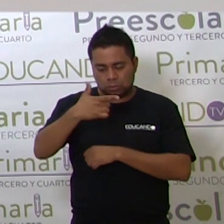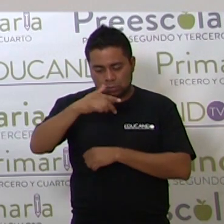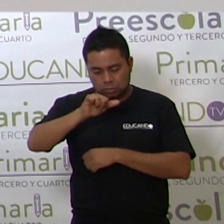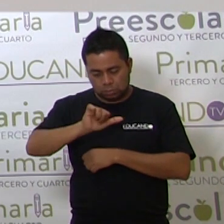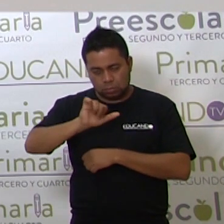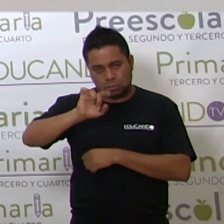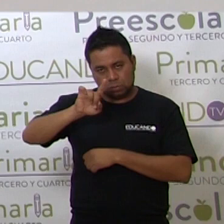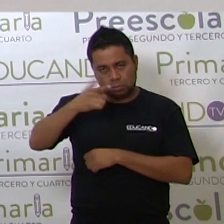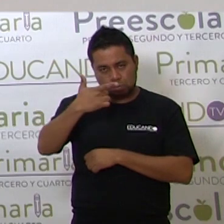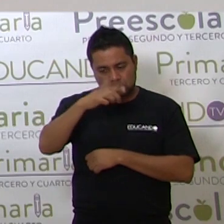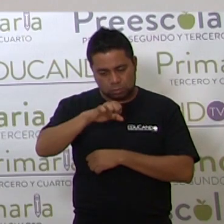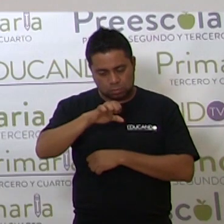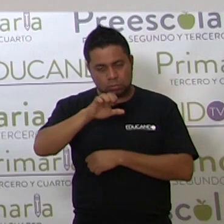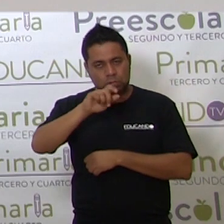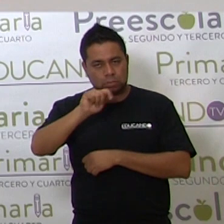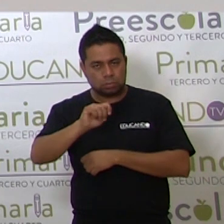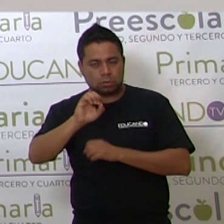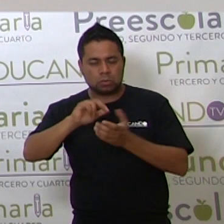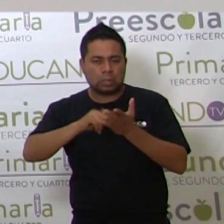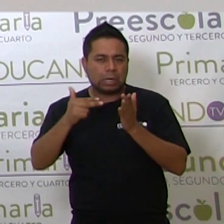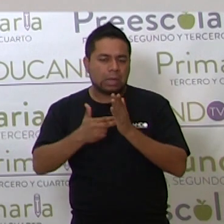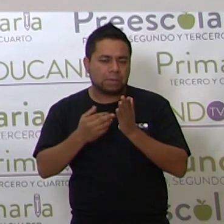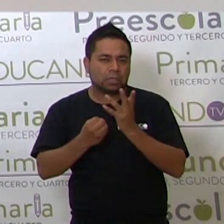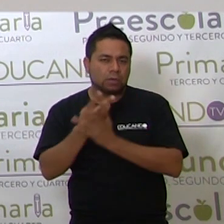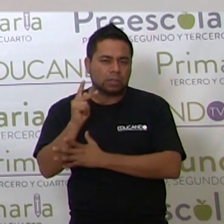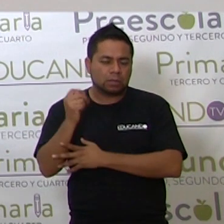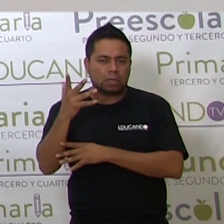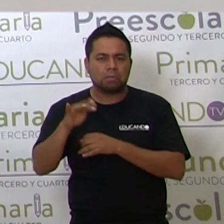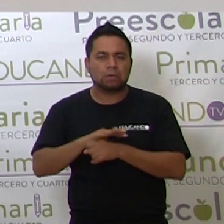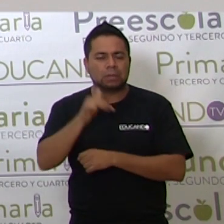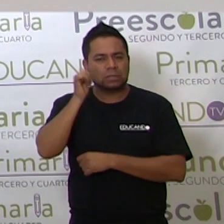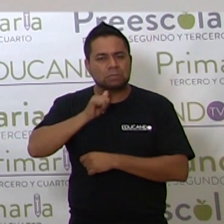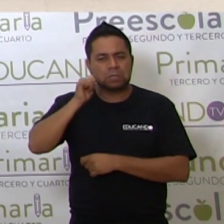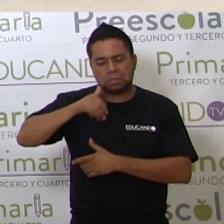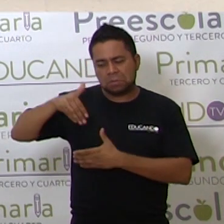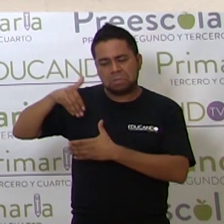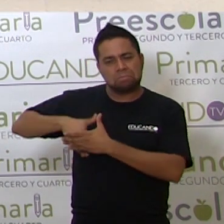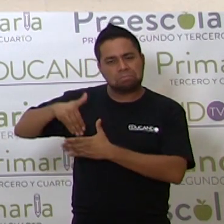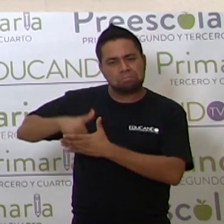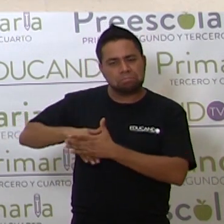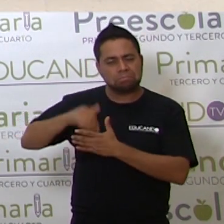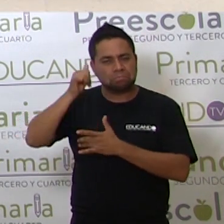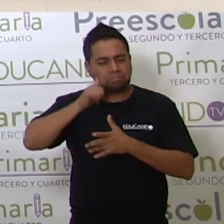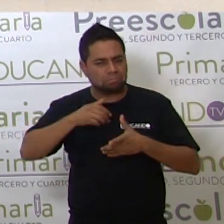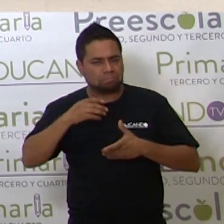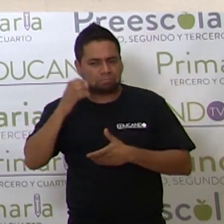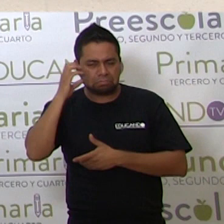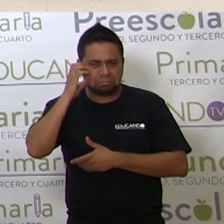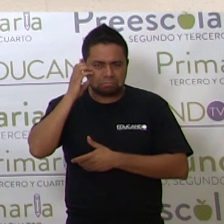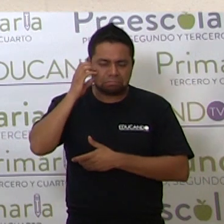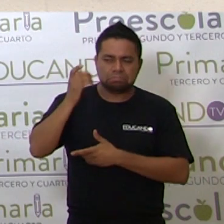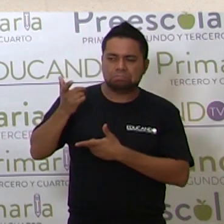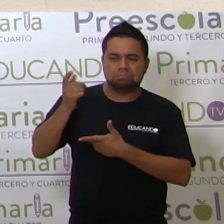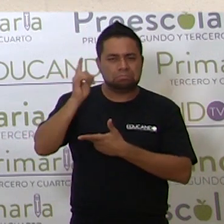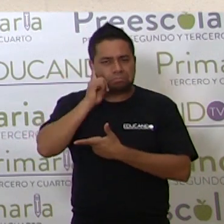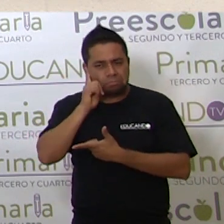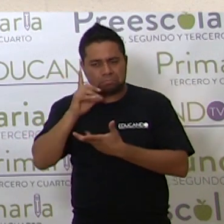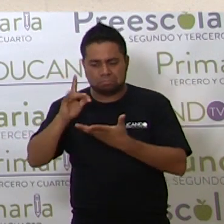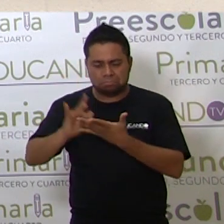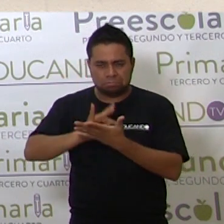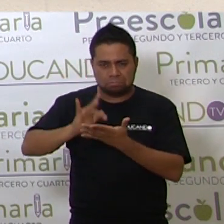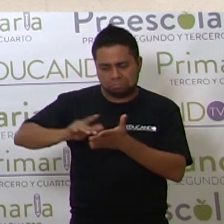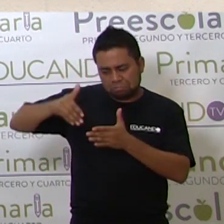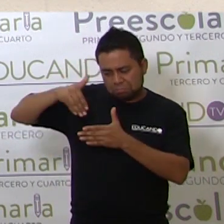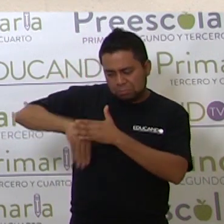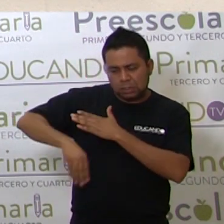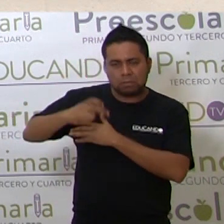dispositivos por los accesibles que es cargar con ellos llevarlos y traerlos transportarlos y por eso